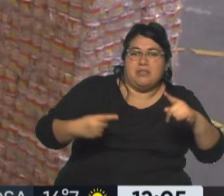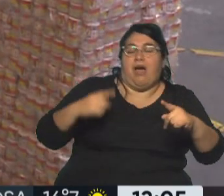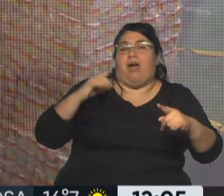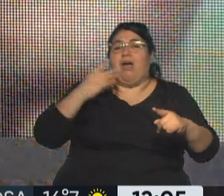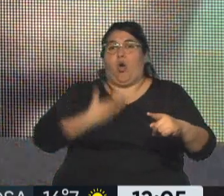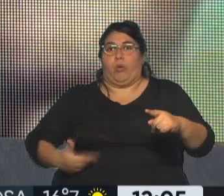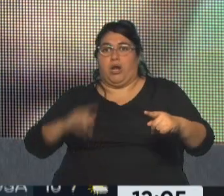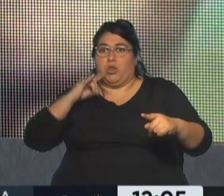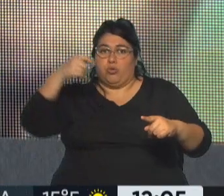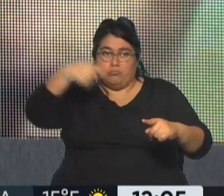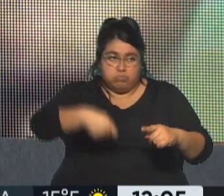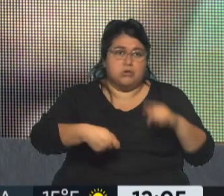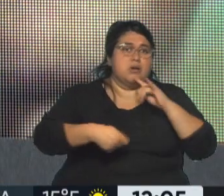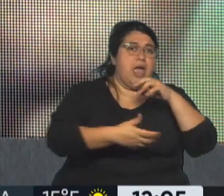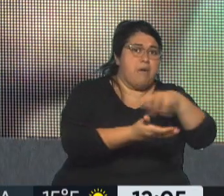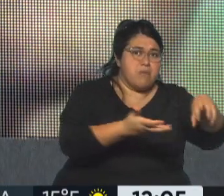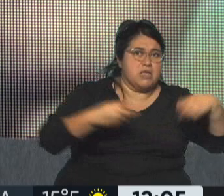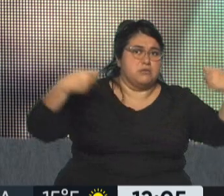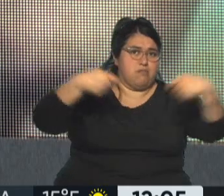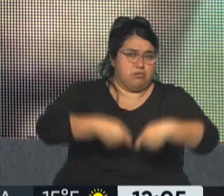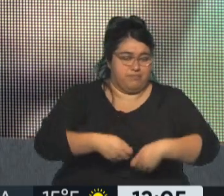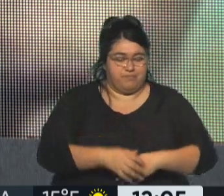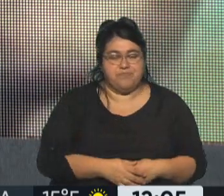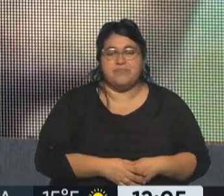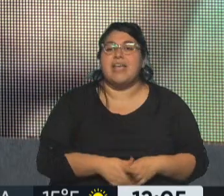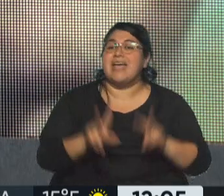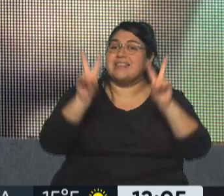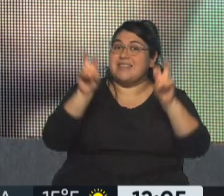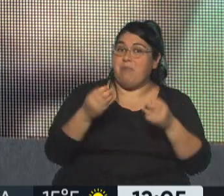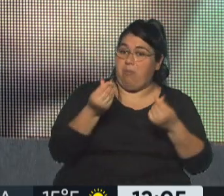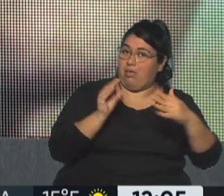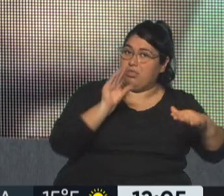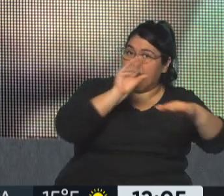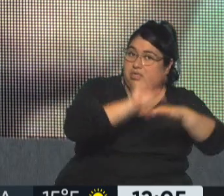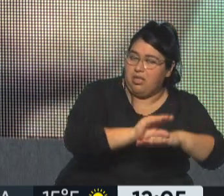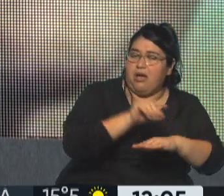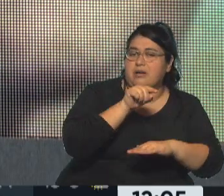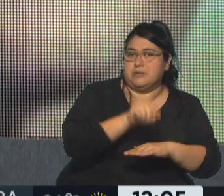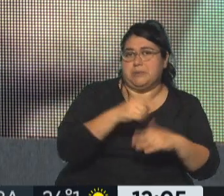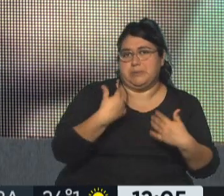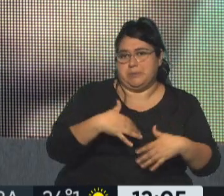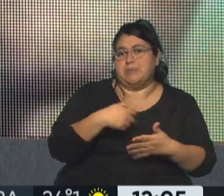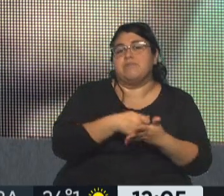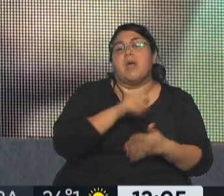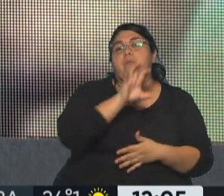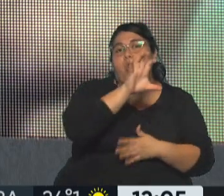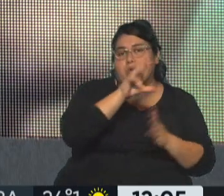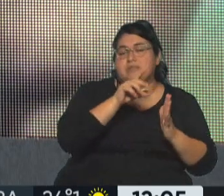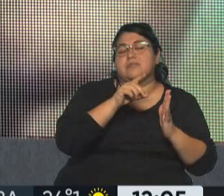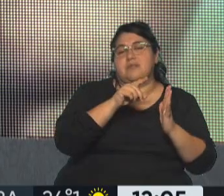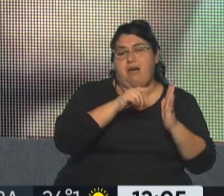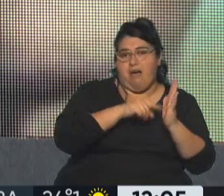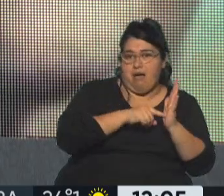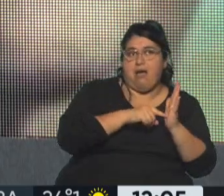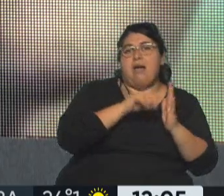las empresas pienso muchas repercusiones por el pago de este Bono recién le brindamos un panorama que provincia lo van a hacer que provincia